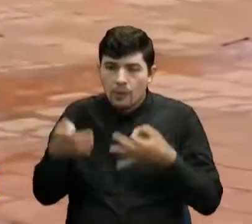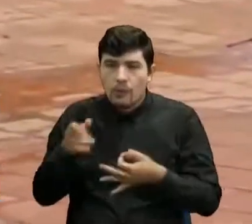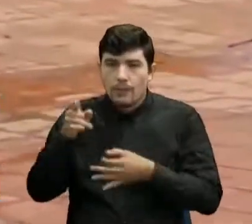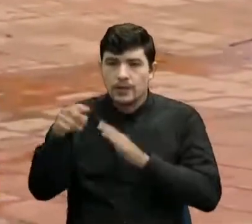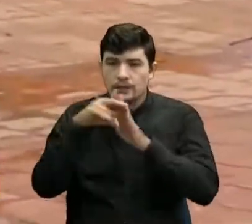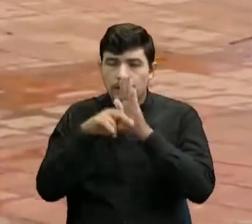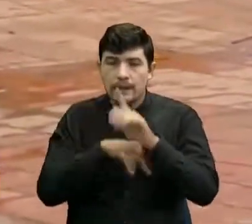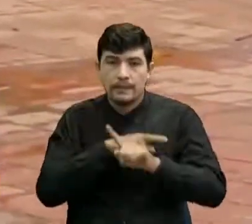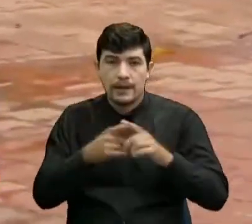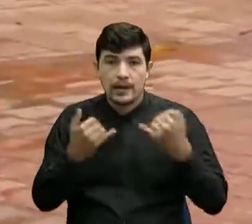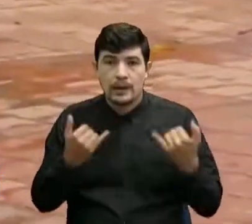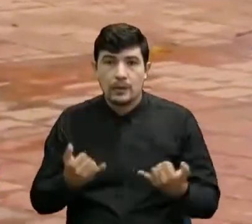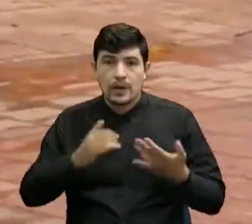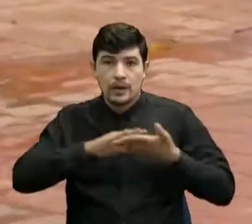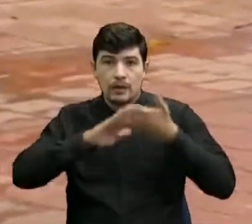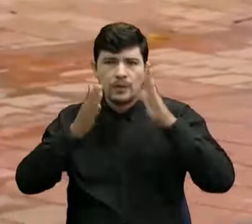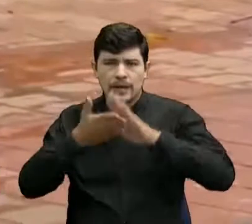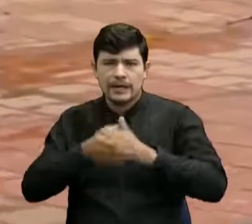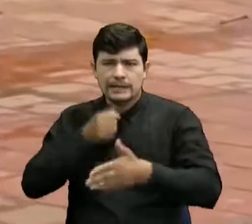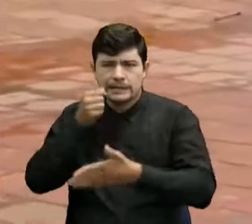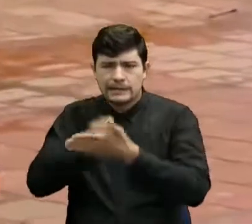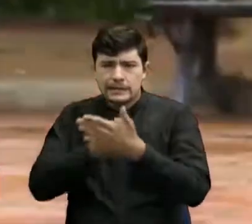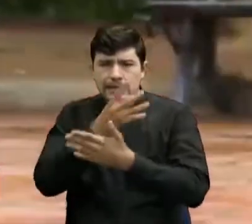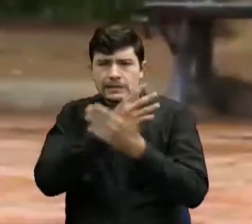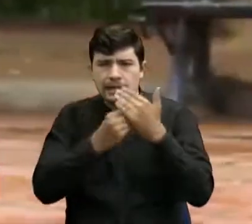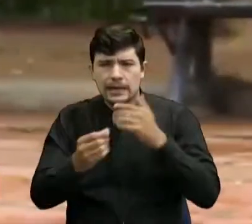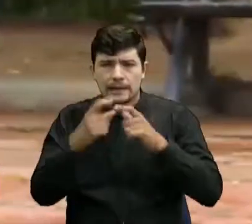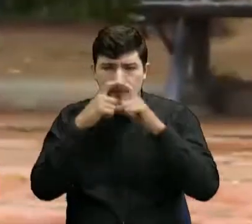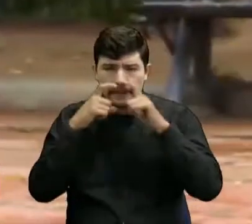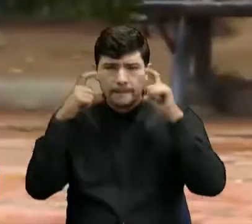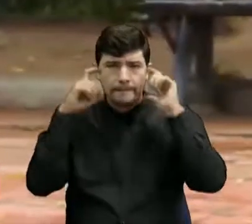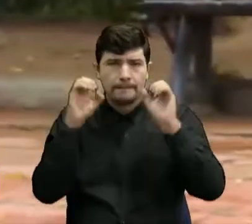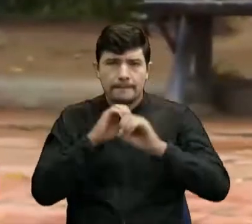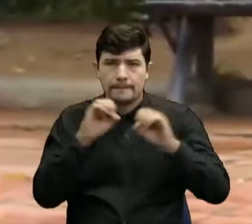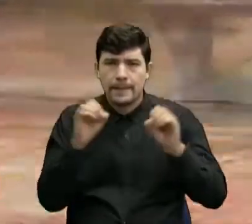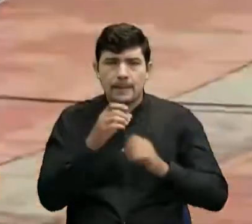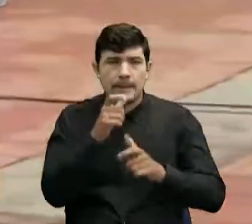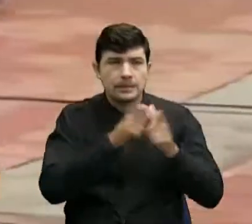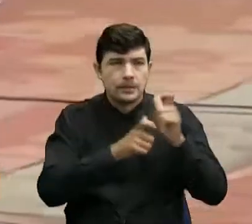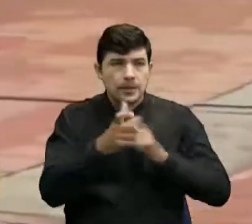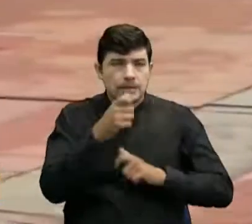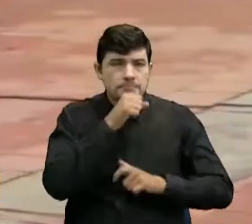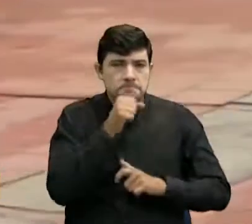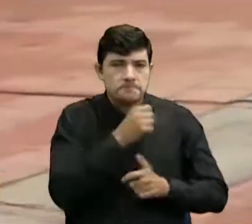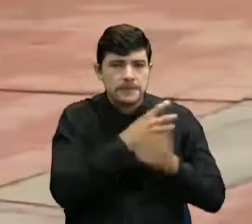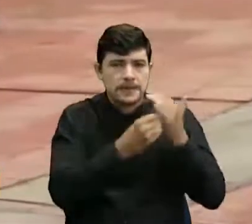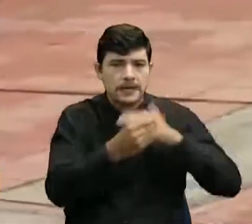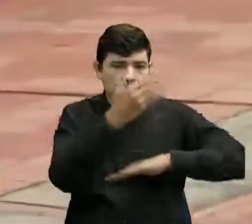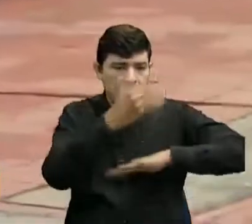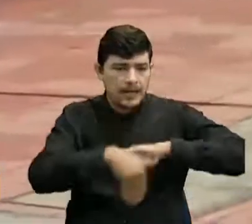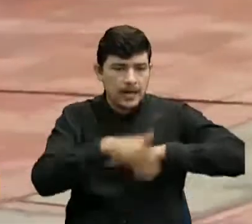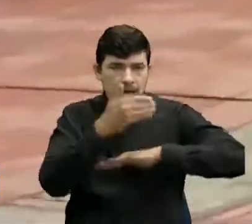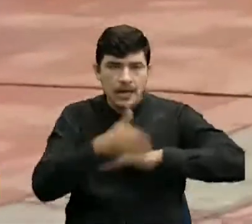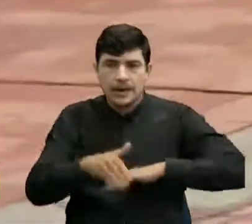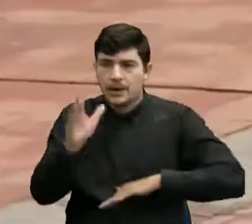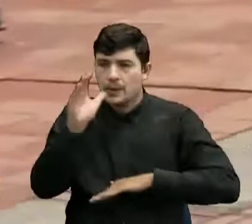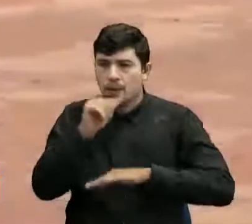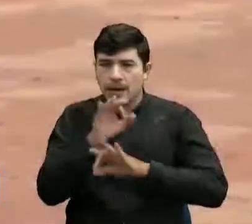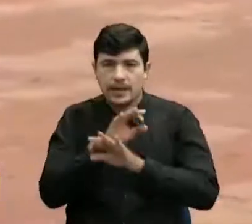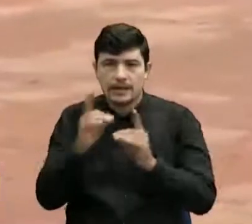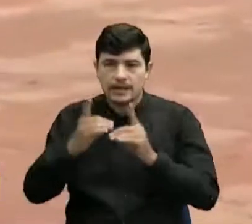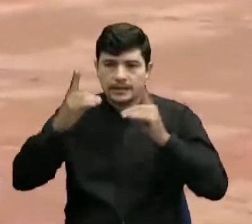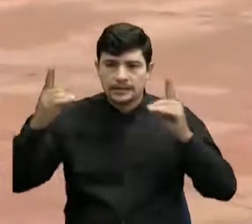protocolos, los habitantes insisten en salir sin tapabocas, adultos mayores en las calles, aglomeraciones. No hay distanciamiento